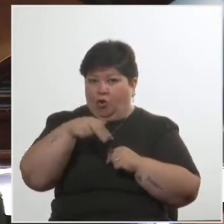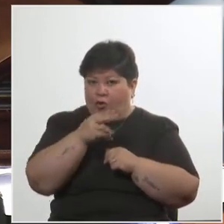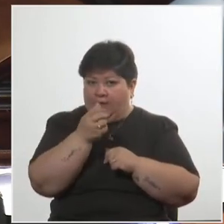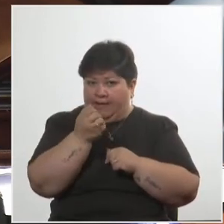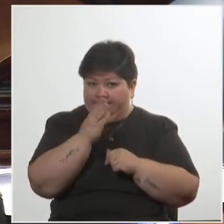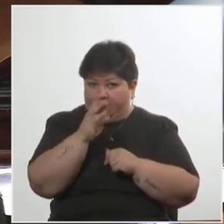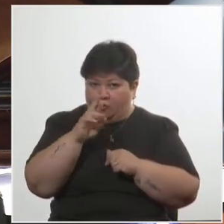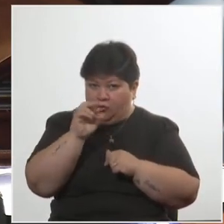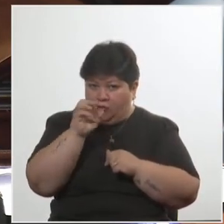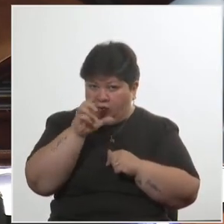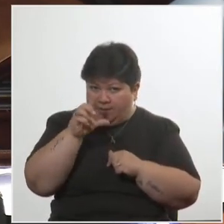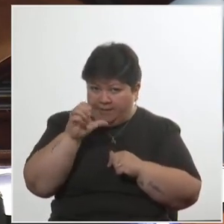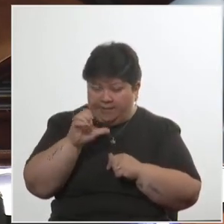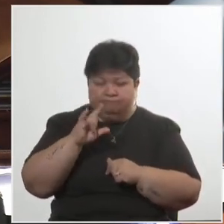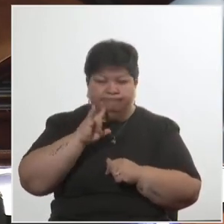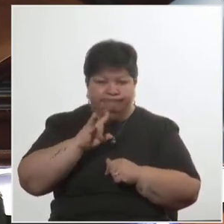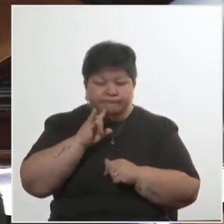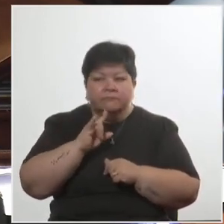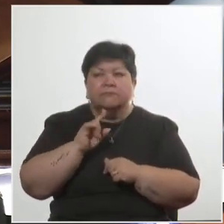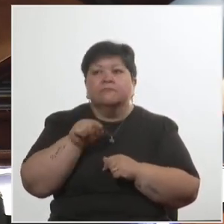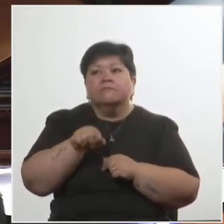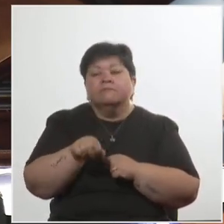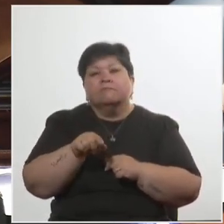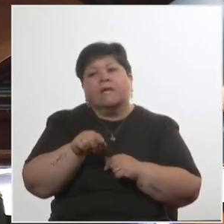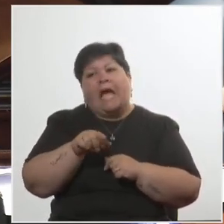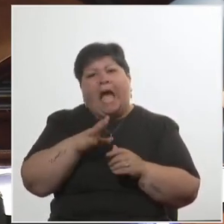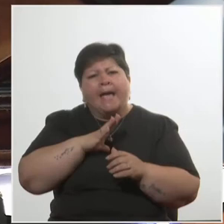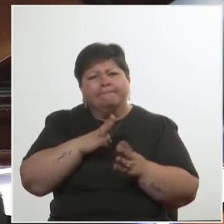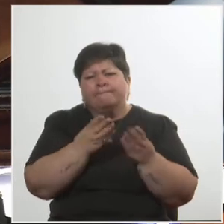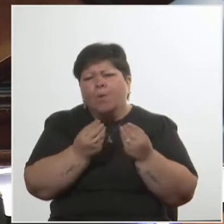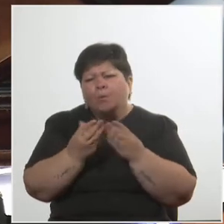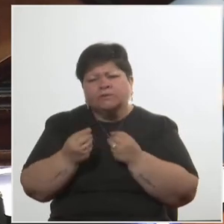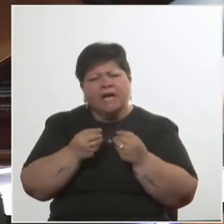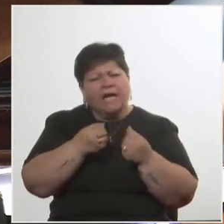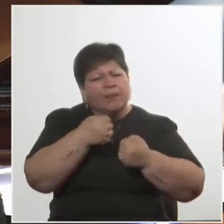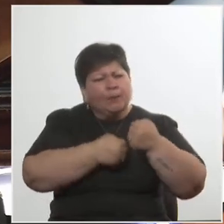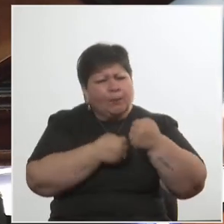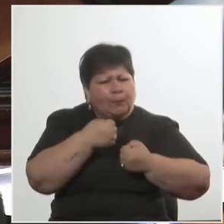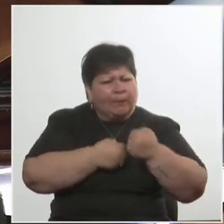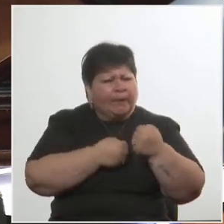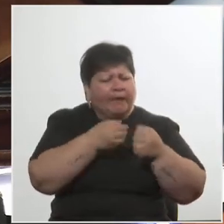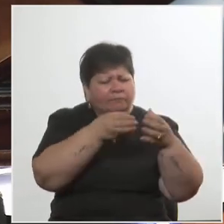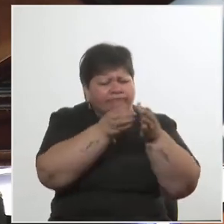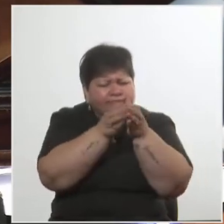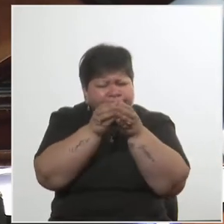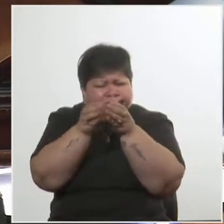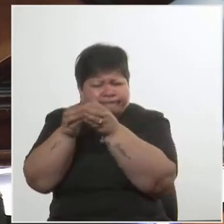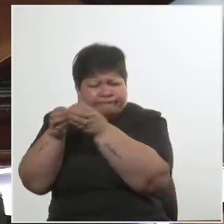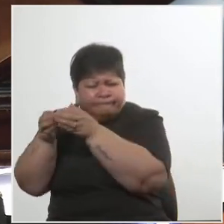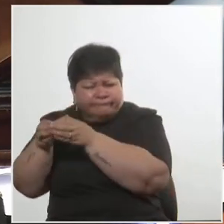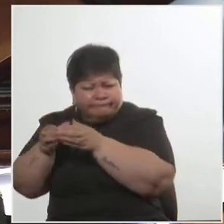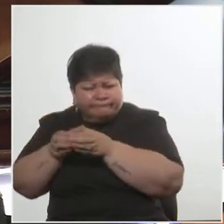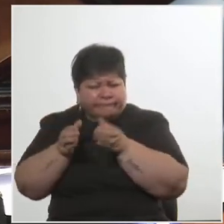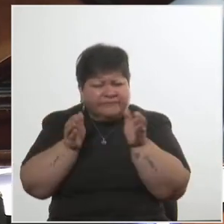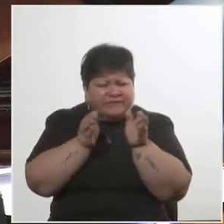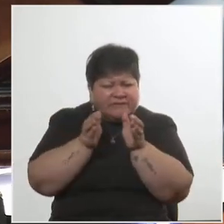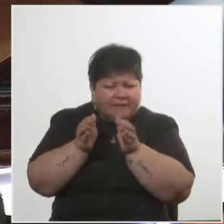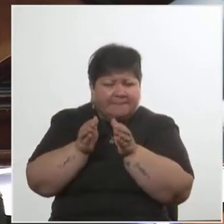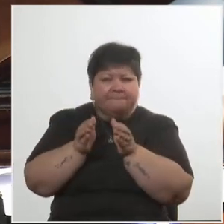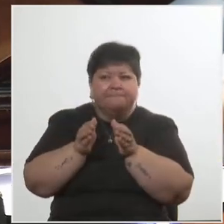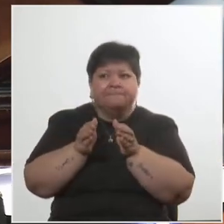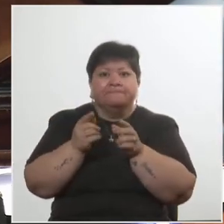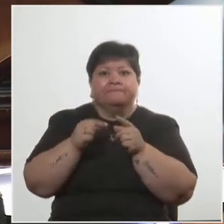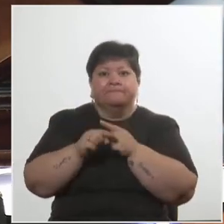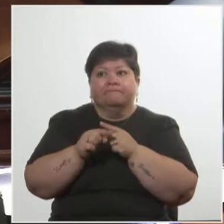una cantidad de pequeñas industrias que tiene todo para crecer capaz que menos